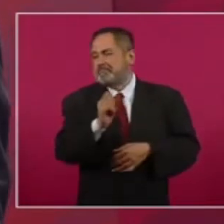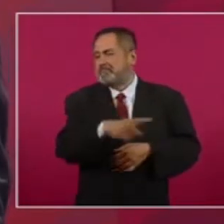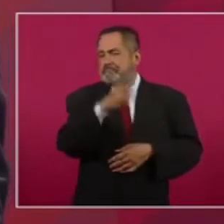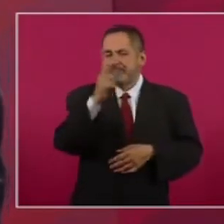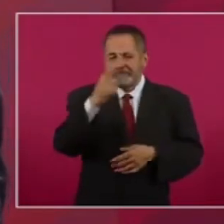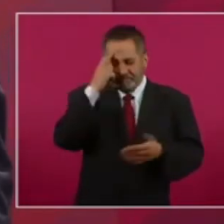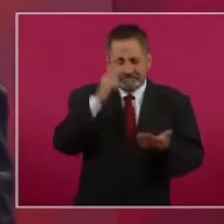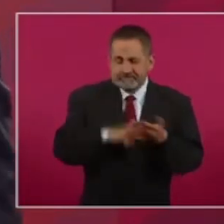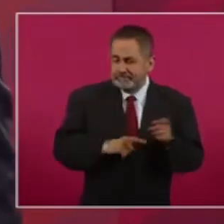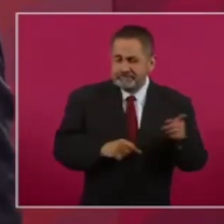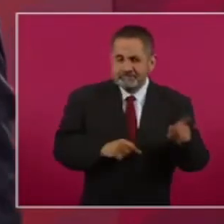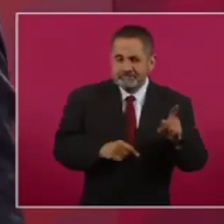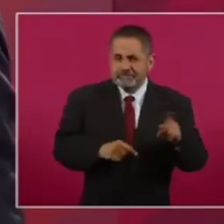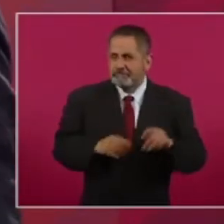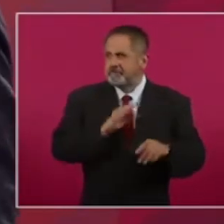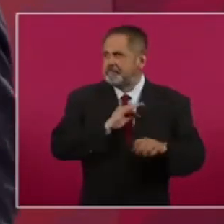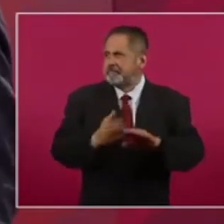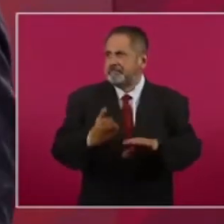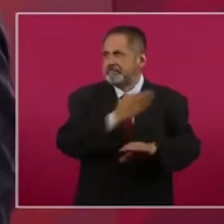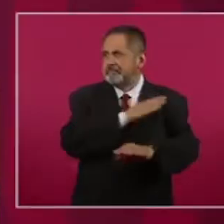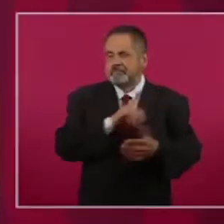yo creo que de hace